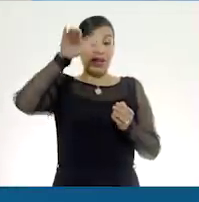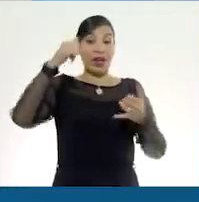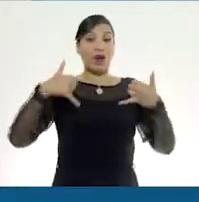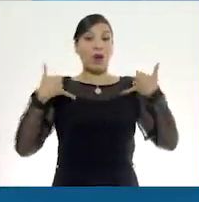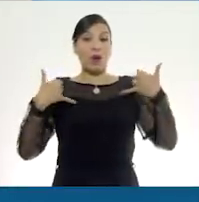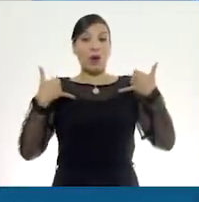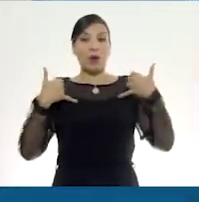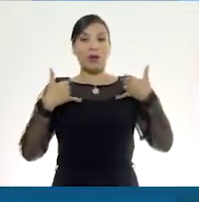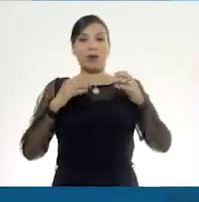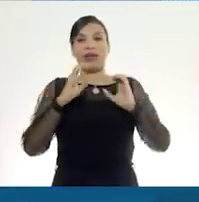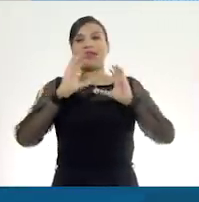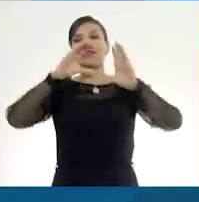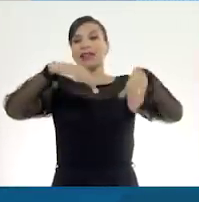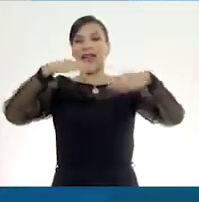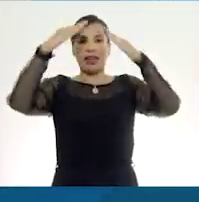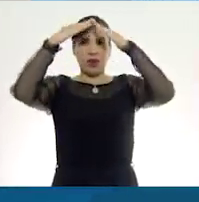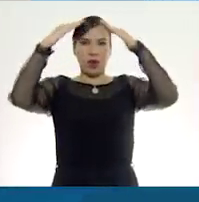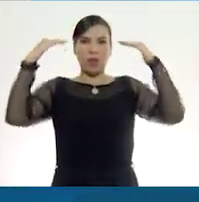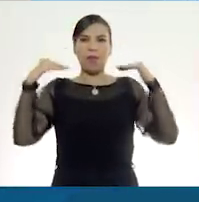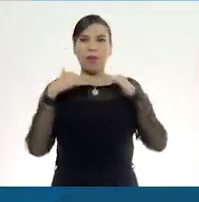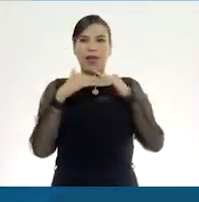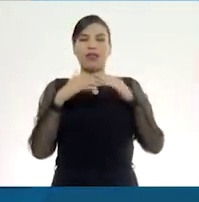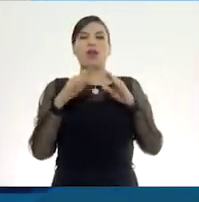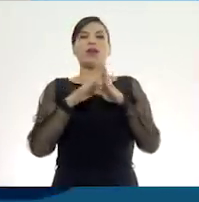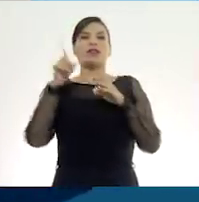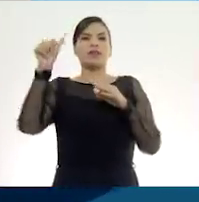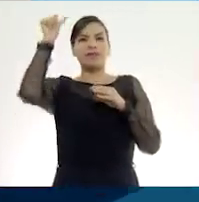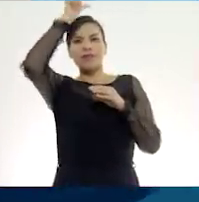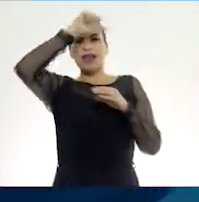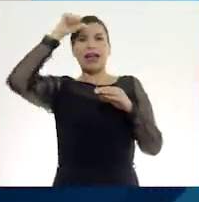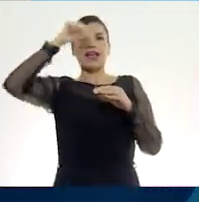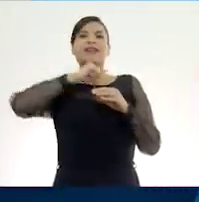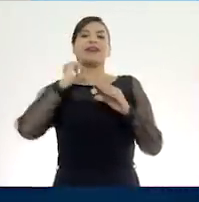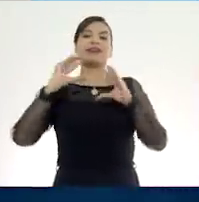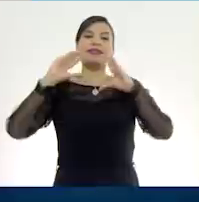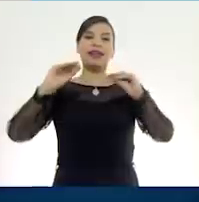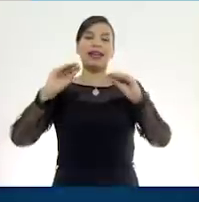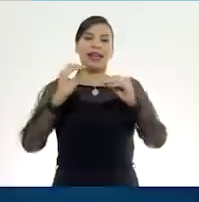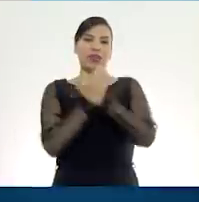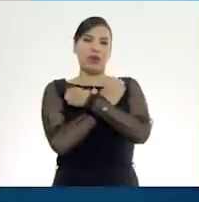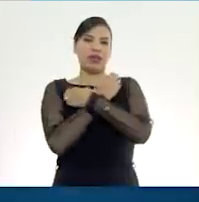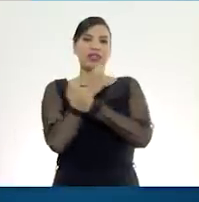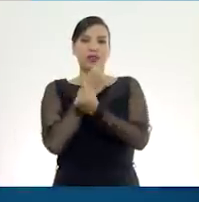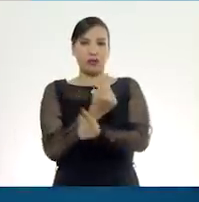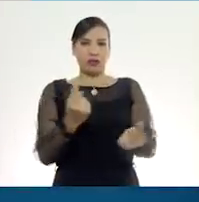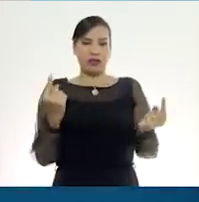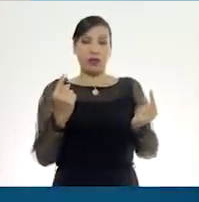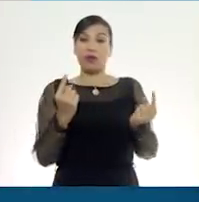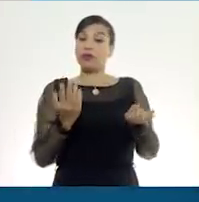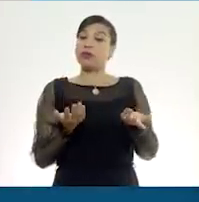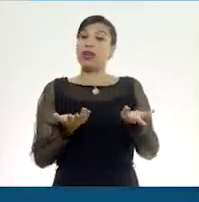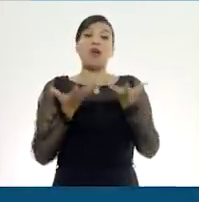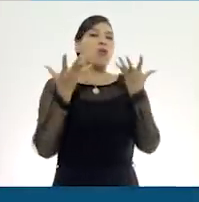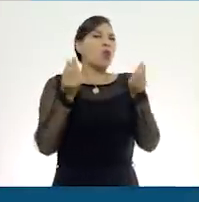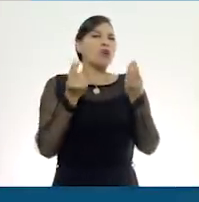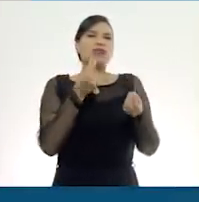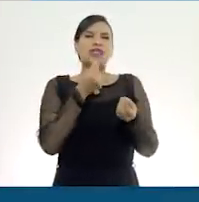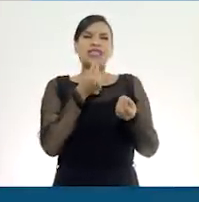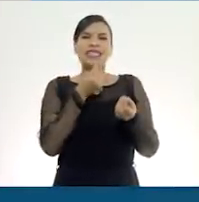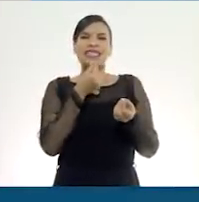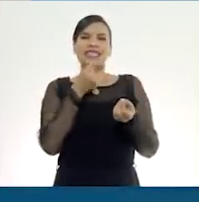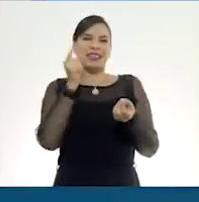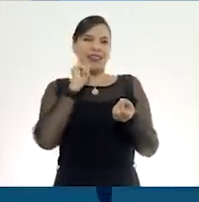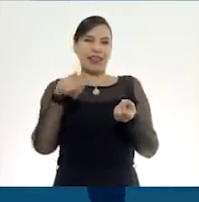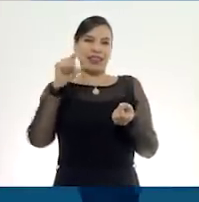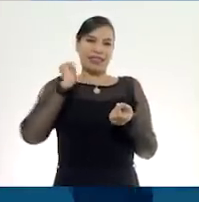adolescentes entraran a los conventos y los frailes se encargaban de la educación infantil. Entonces, muchos niños y niñas del